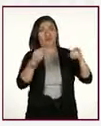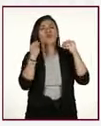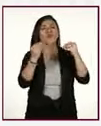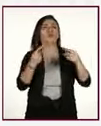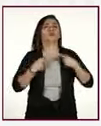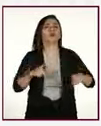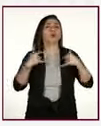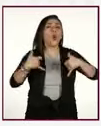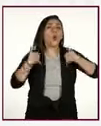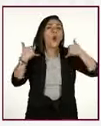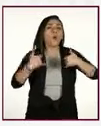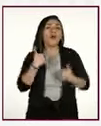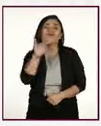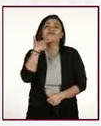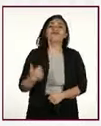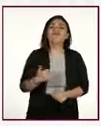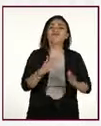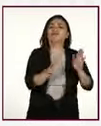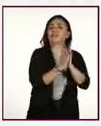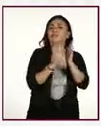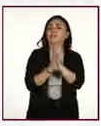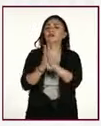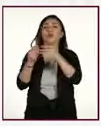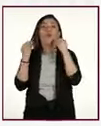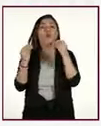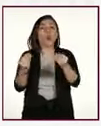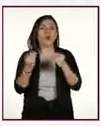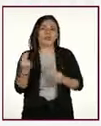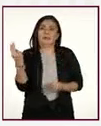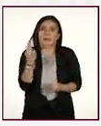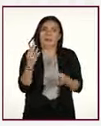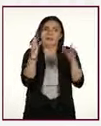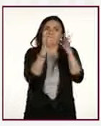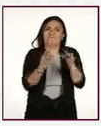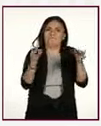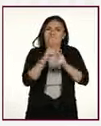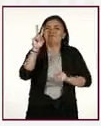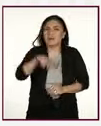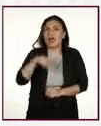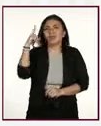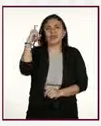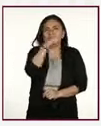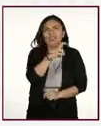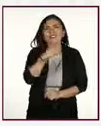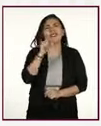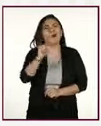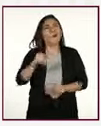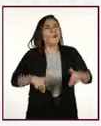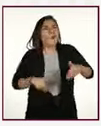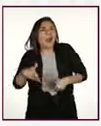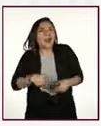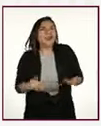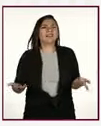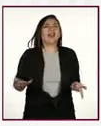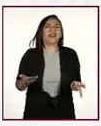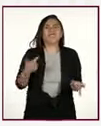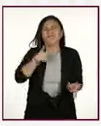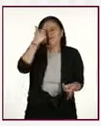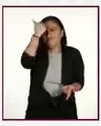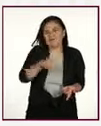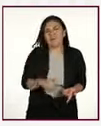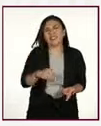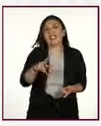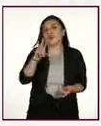suicidios en personas jóvenes principalmente, ¿no? Entonces tenemos que hablar del tema. Sabemos que es difícil, sabemos que es incómodo y sabemos que